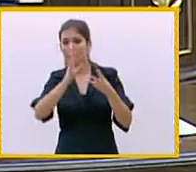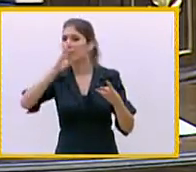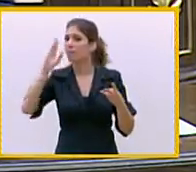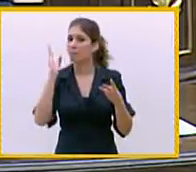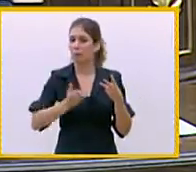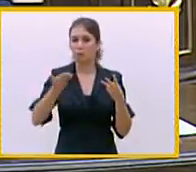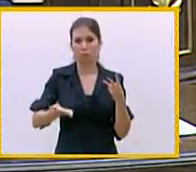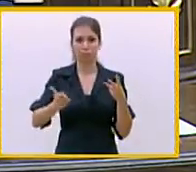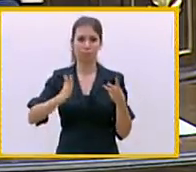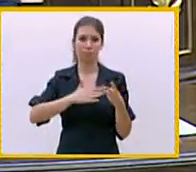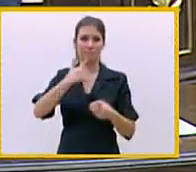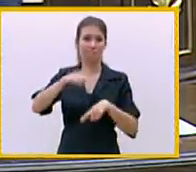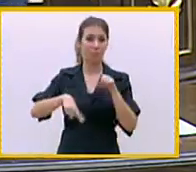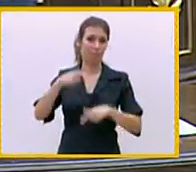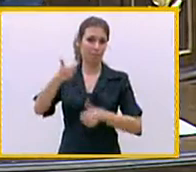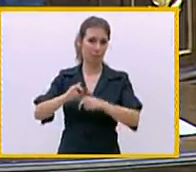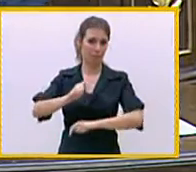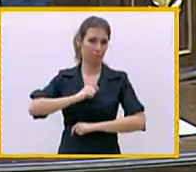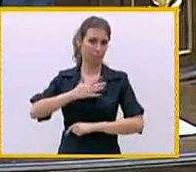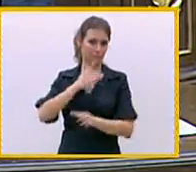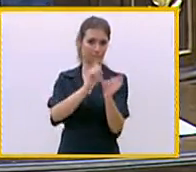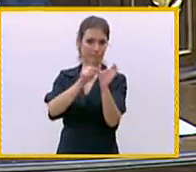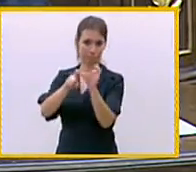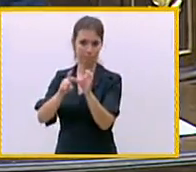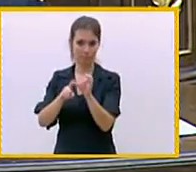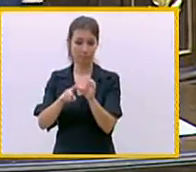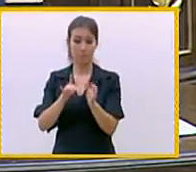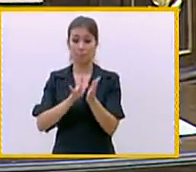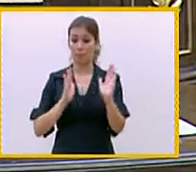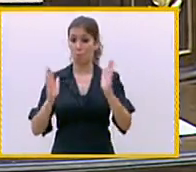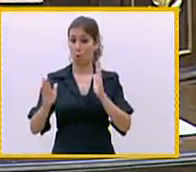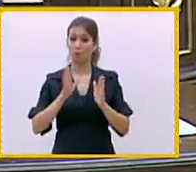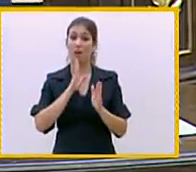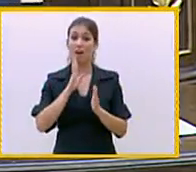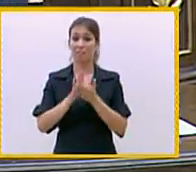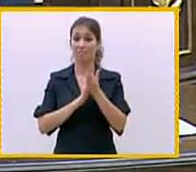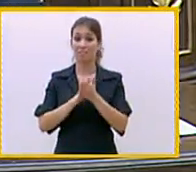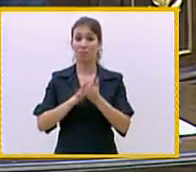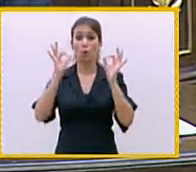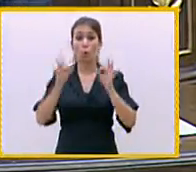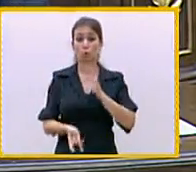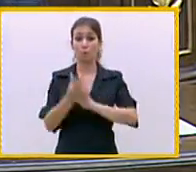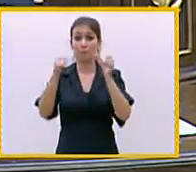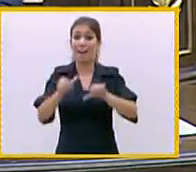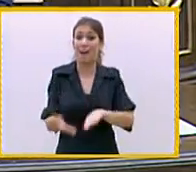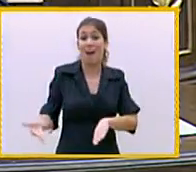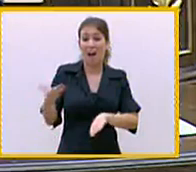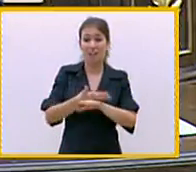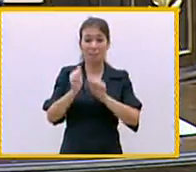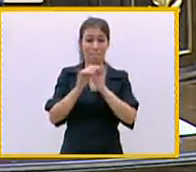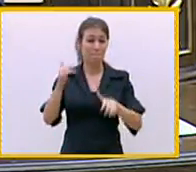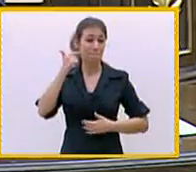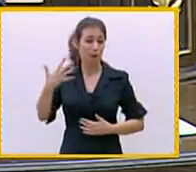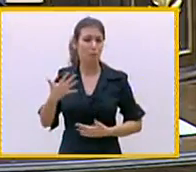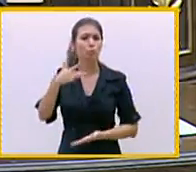nuestra competitividad. El periodo expansivo anterior a la crisis se caracterizó ante todo por